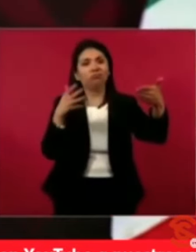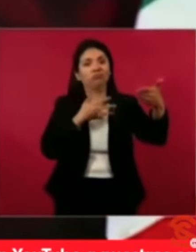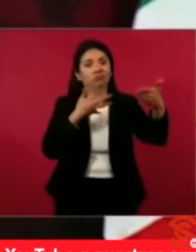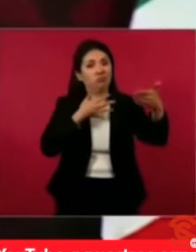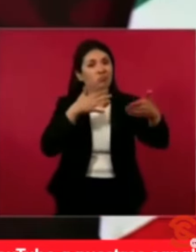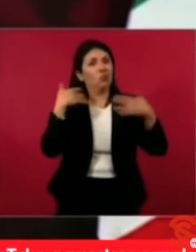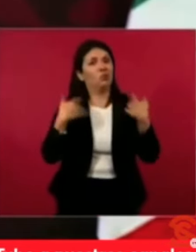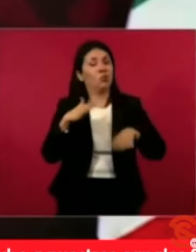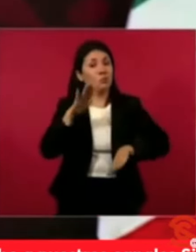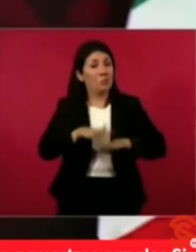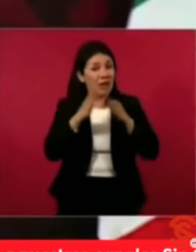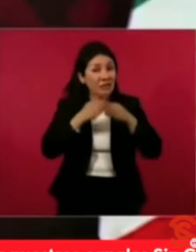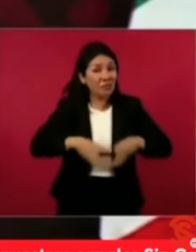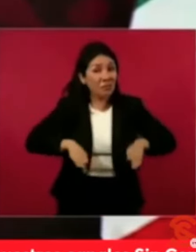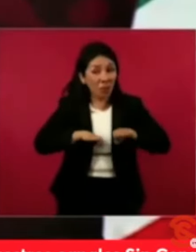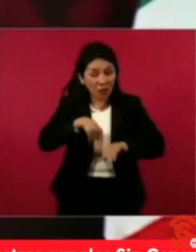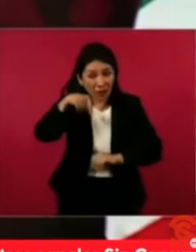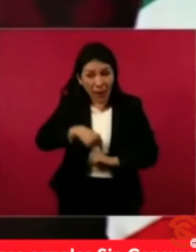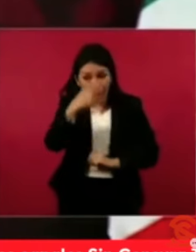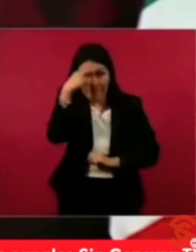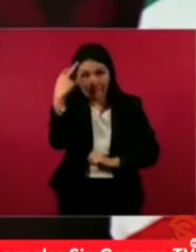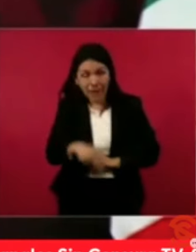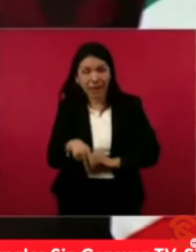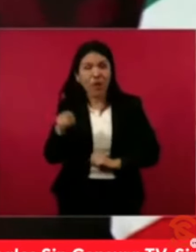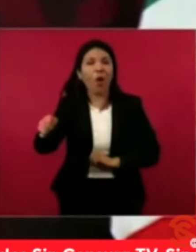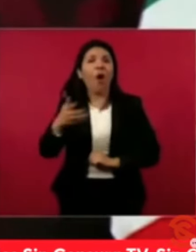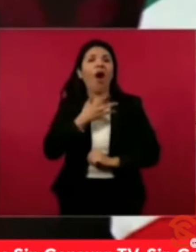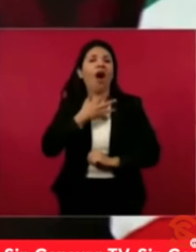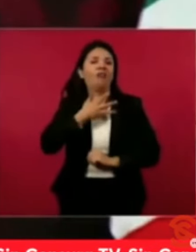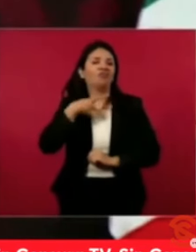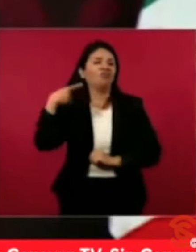más importantes de México.